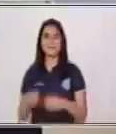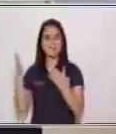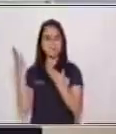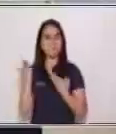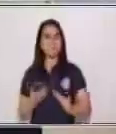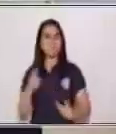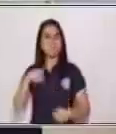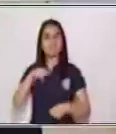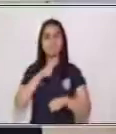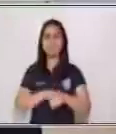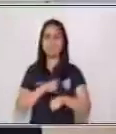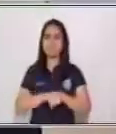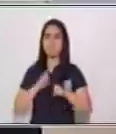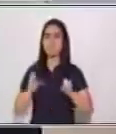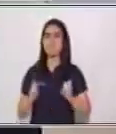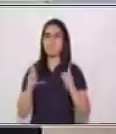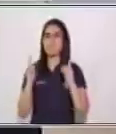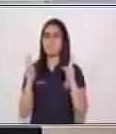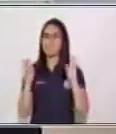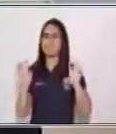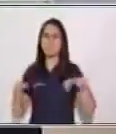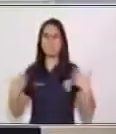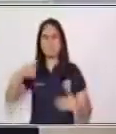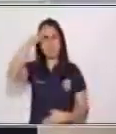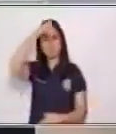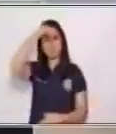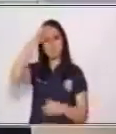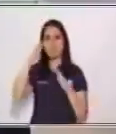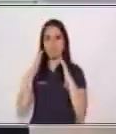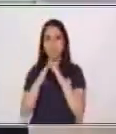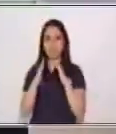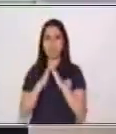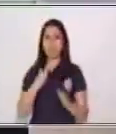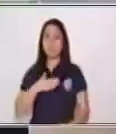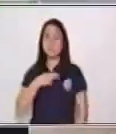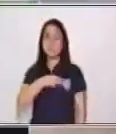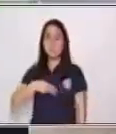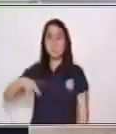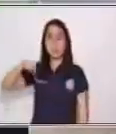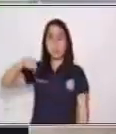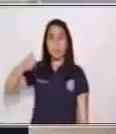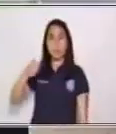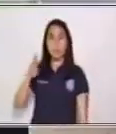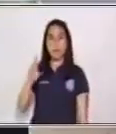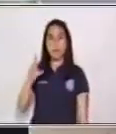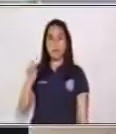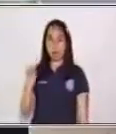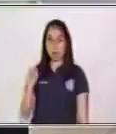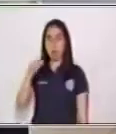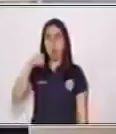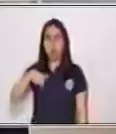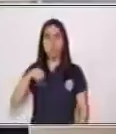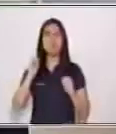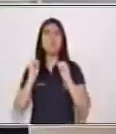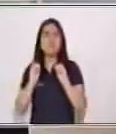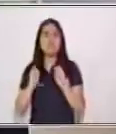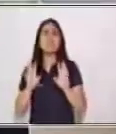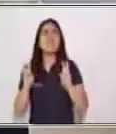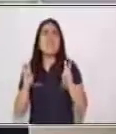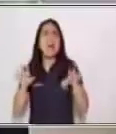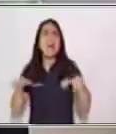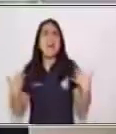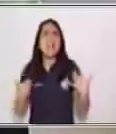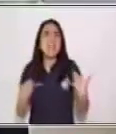Bienvenido a este espacio educativo Aprendo en Casa. Soy Pablo Salvatierra y en esta oportunidad desarrollaré el tema acento